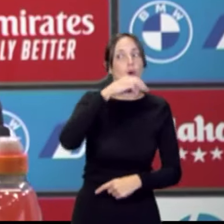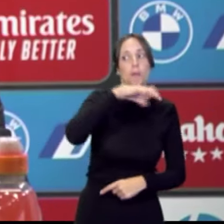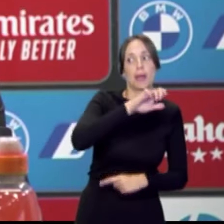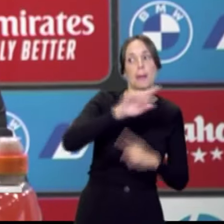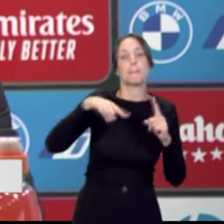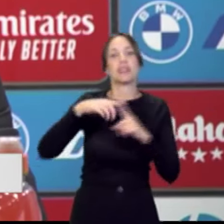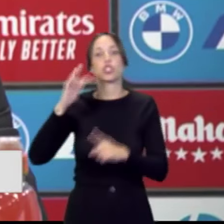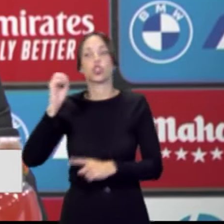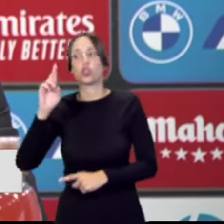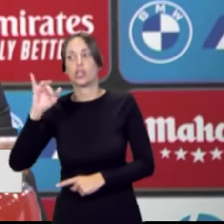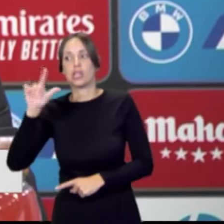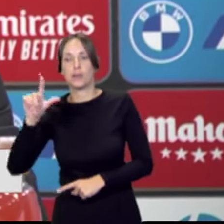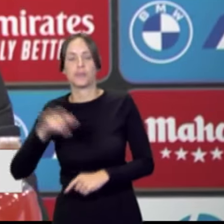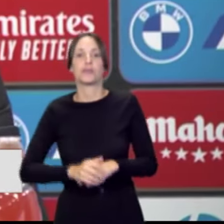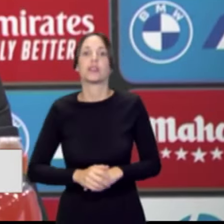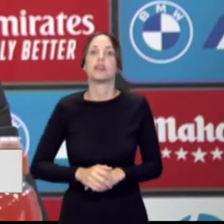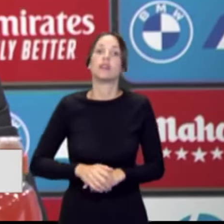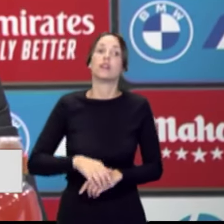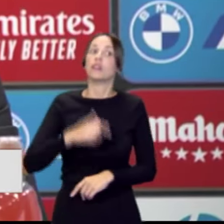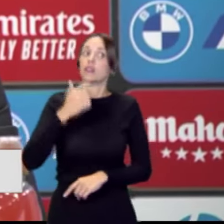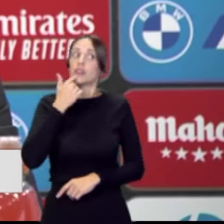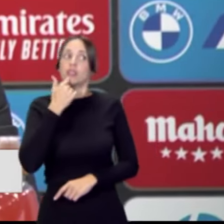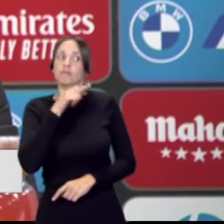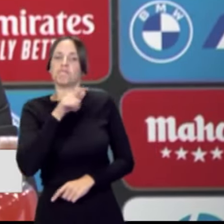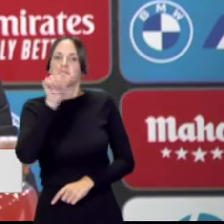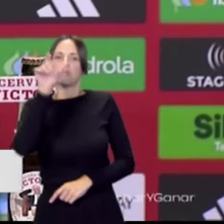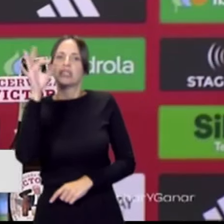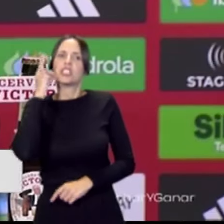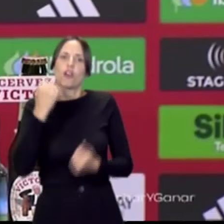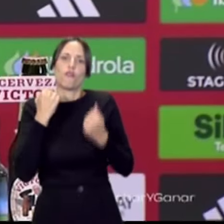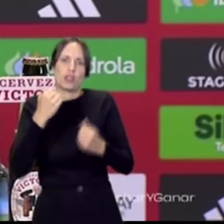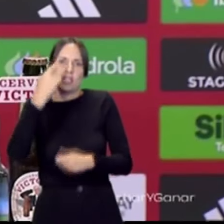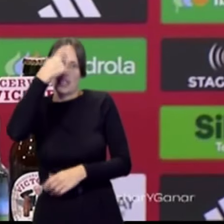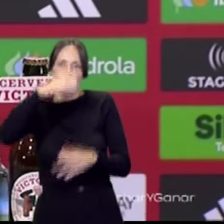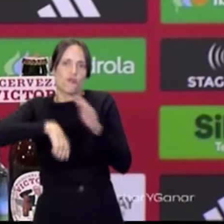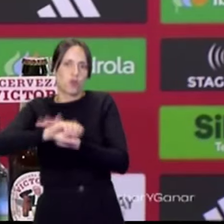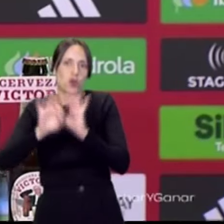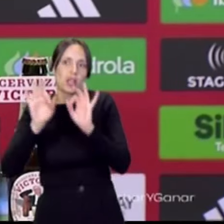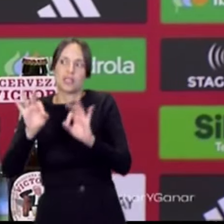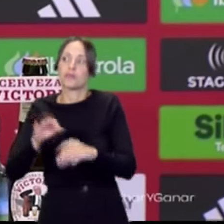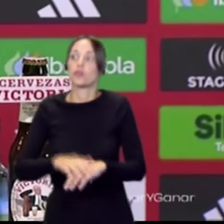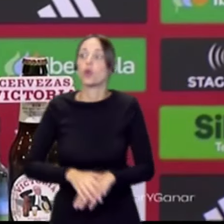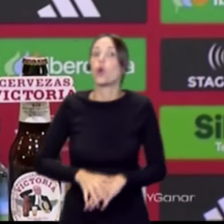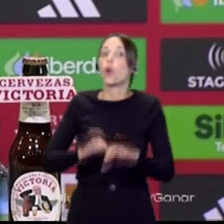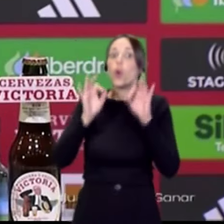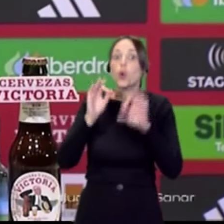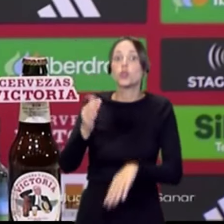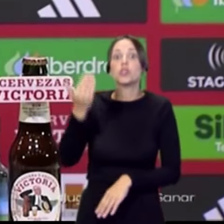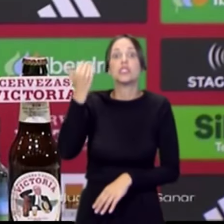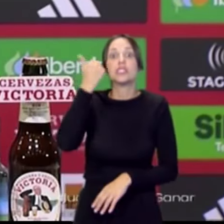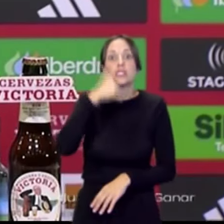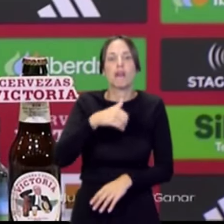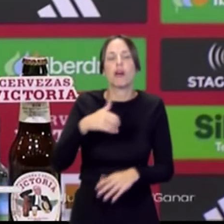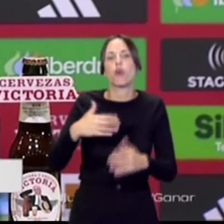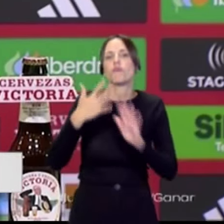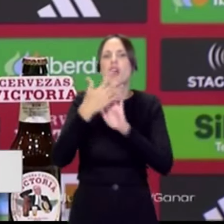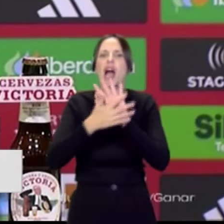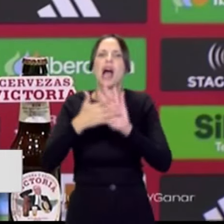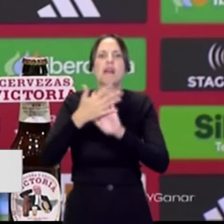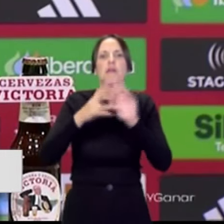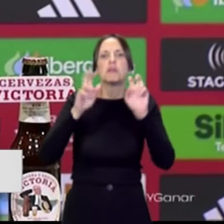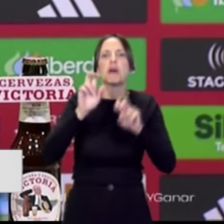fuerte mentalmente, sabe que esto forma parte del fútbol. Justamente el sábado coincidimos en la revaluación UEFA, estuvimos hablando